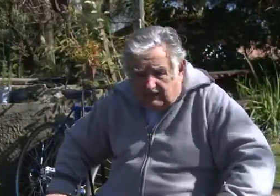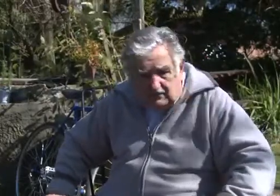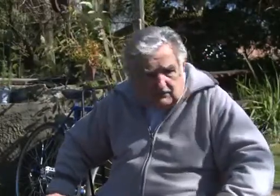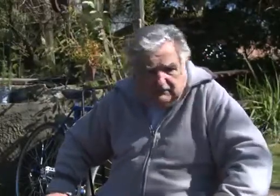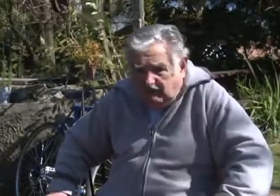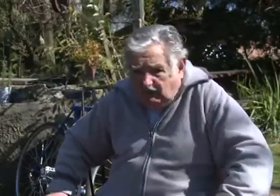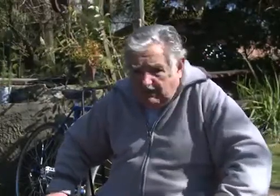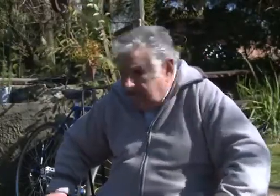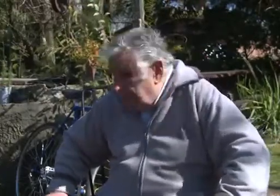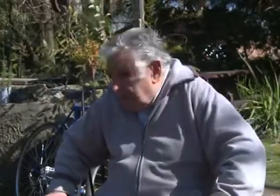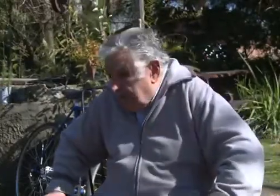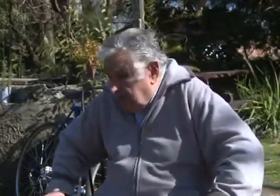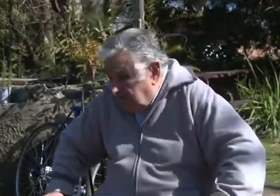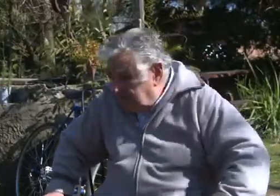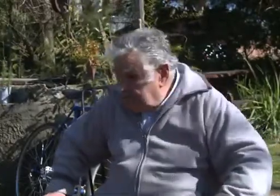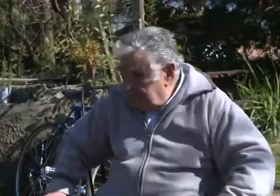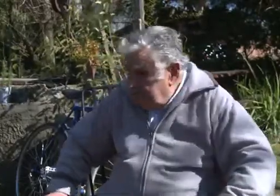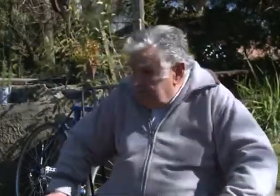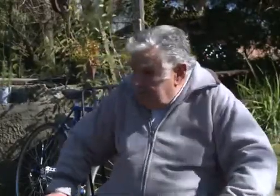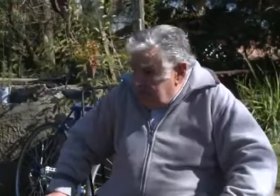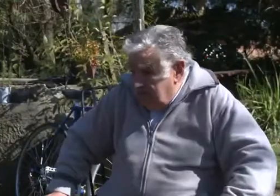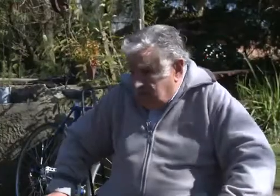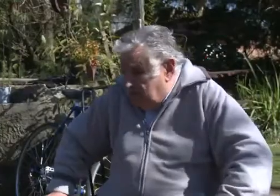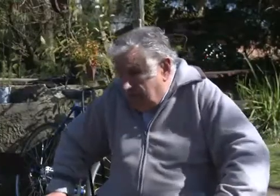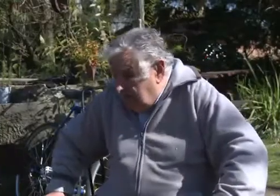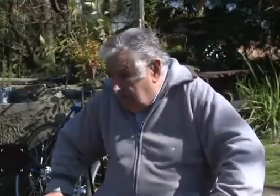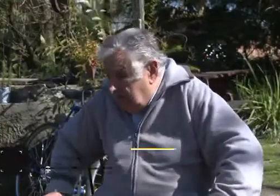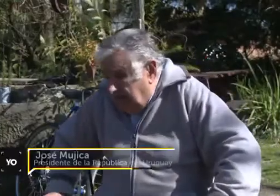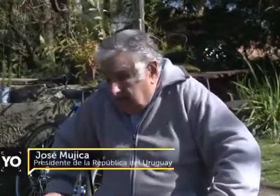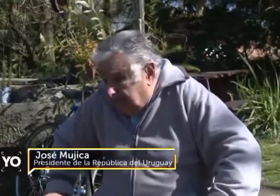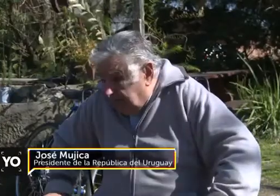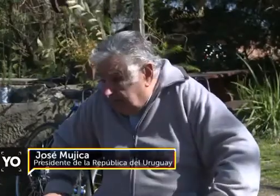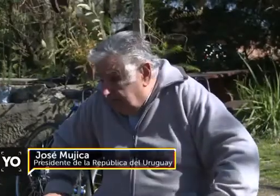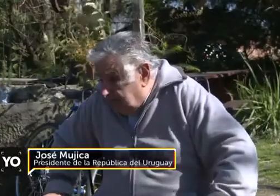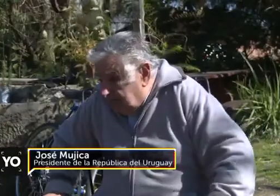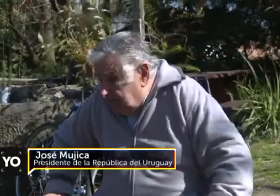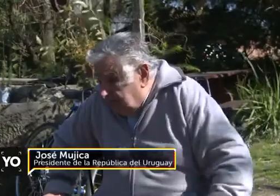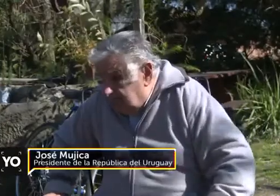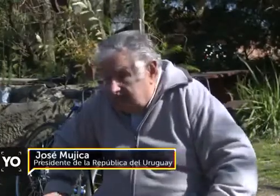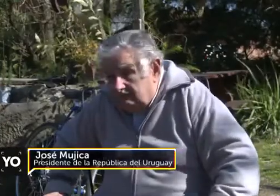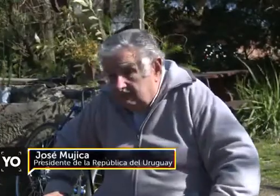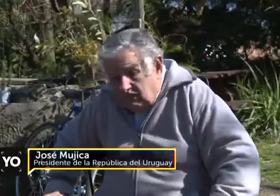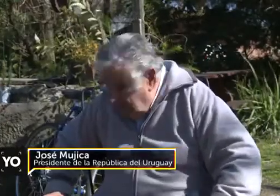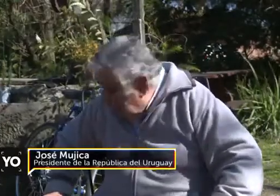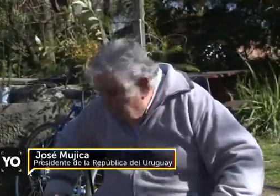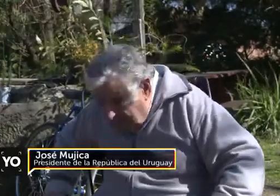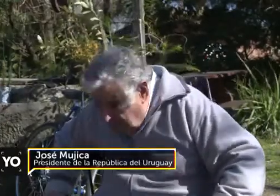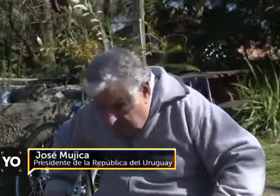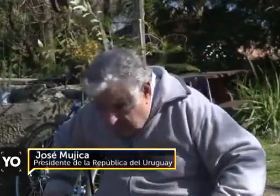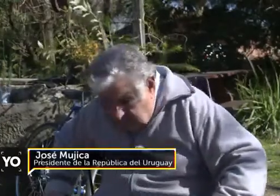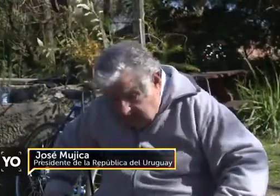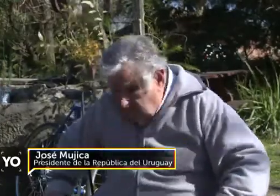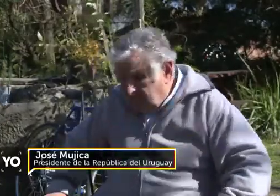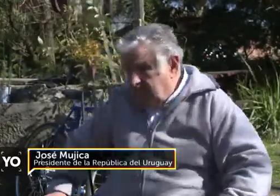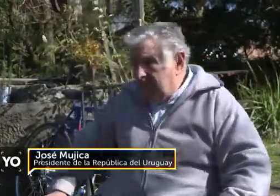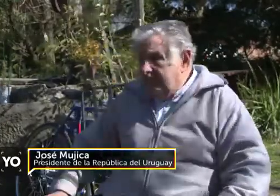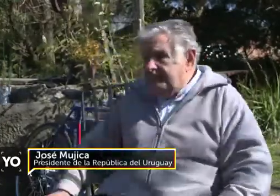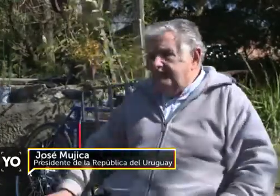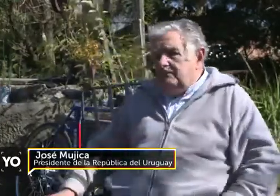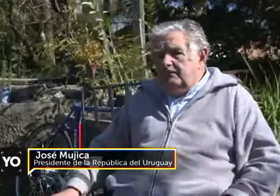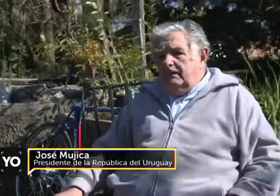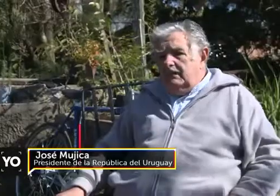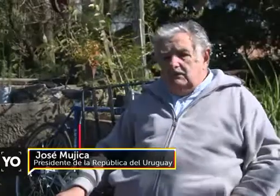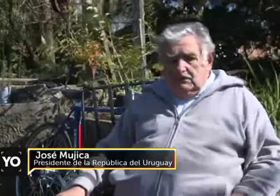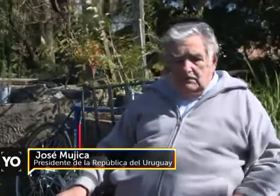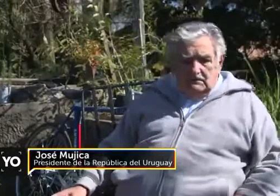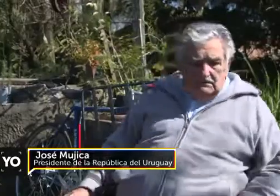yo soy viejo. Yo fumaba cara de perro. Tomaba cara de perro, pero no. Jamás se fumó un pito de marihuana. No